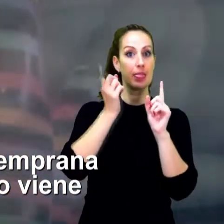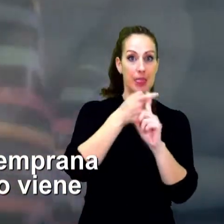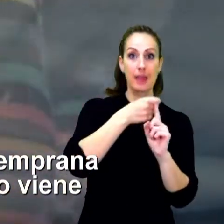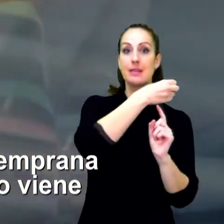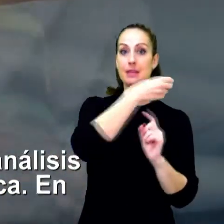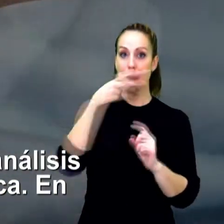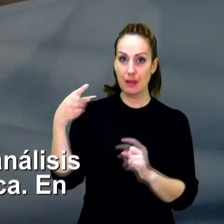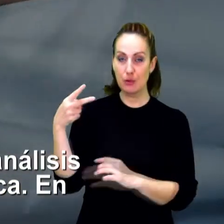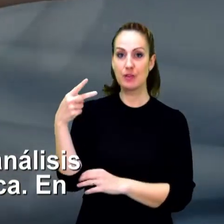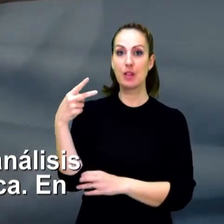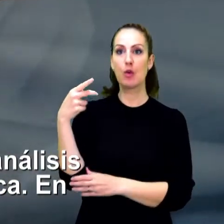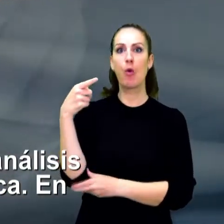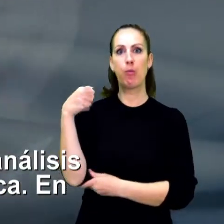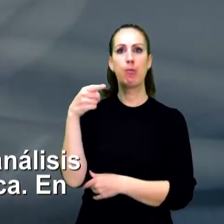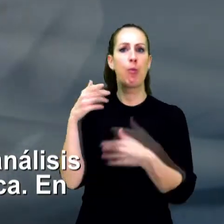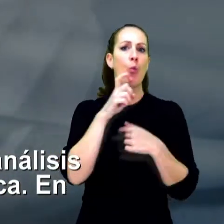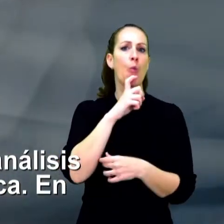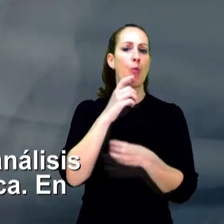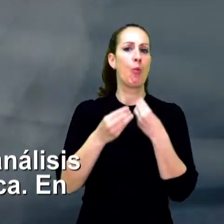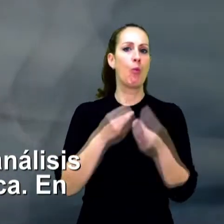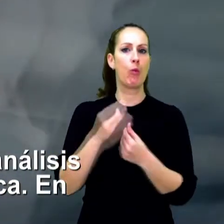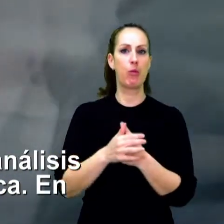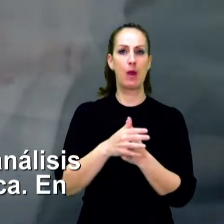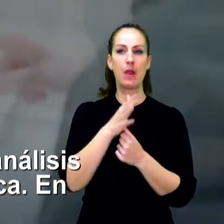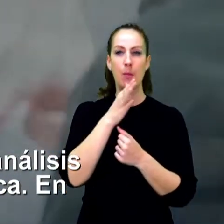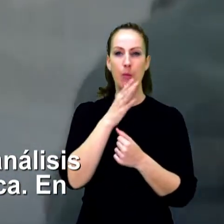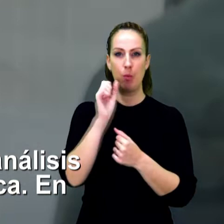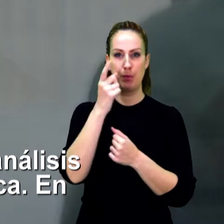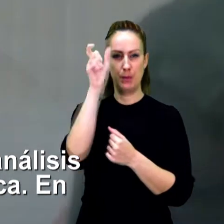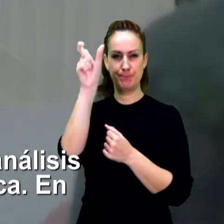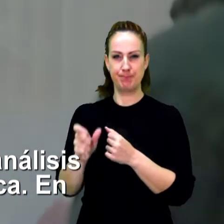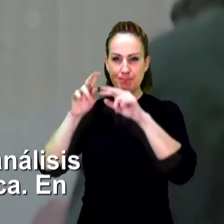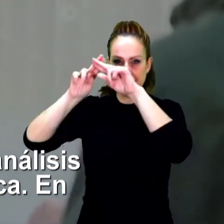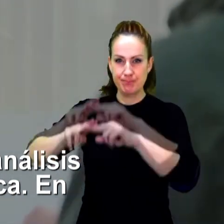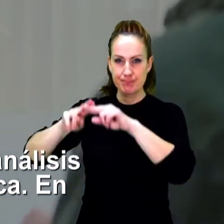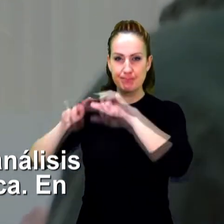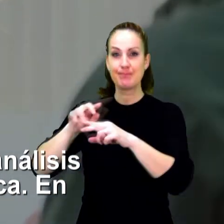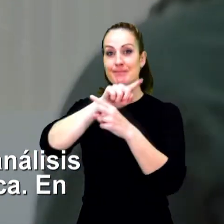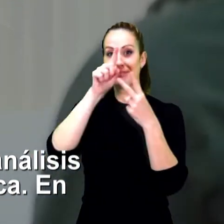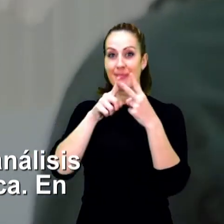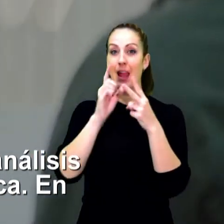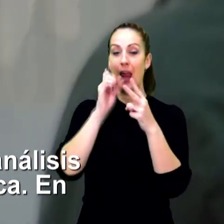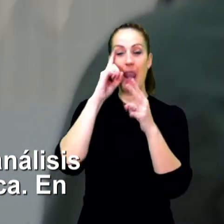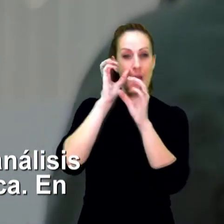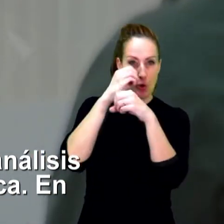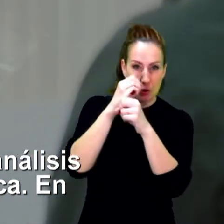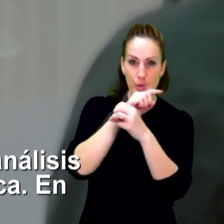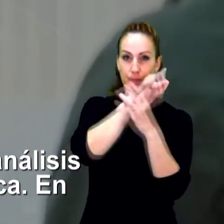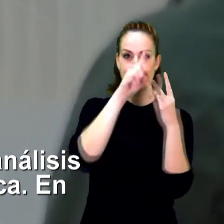diagnóstico viene acreditado por una exploración física, el análisis de laboratorio y la evaluación